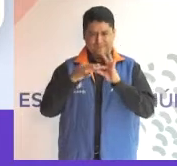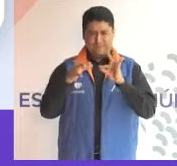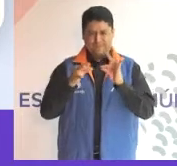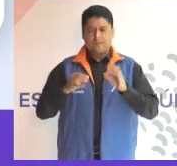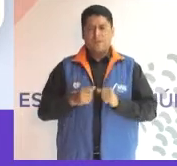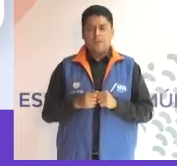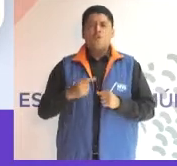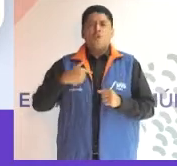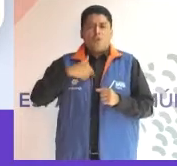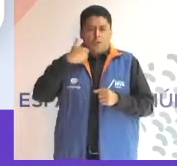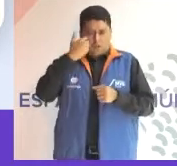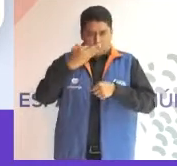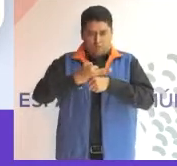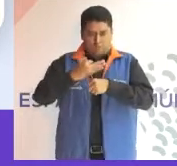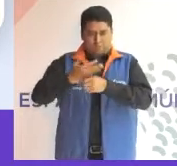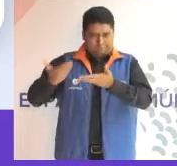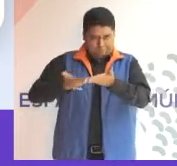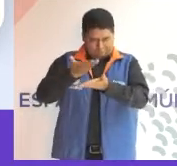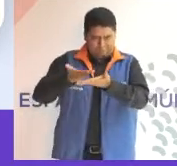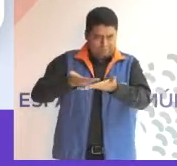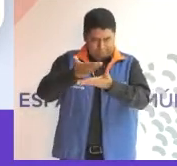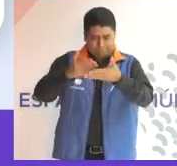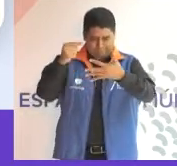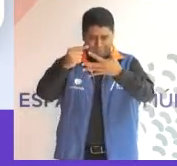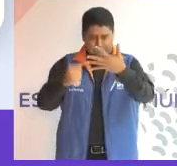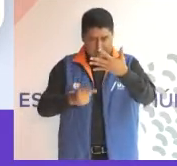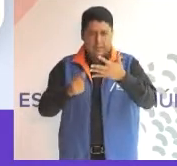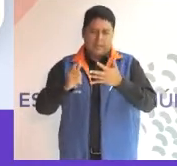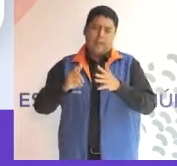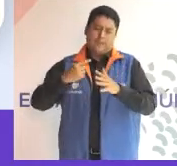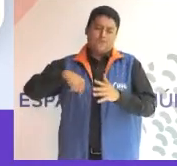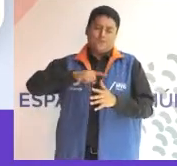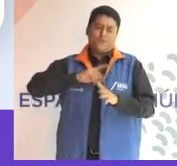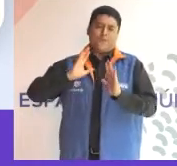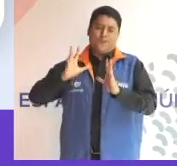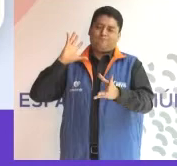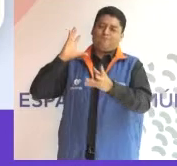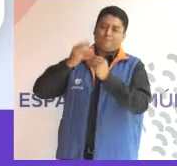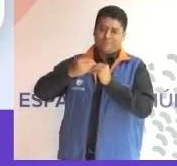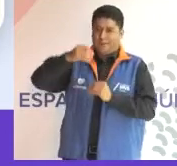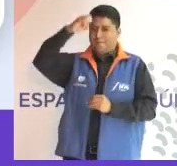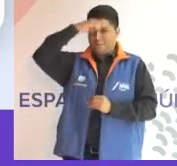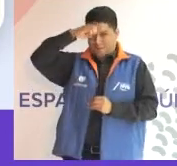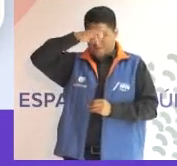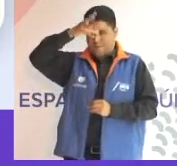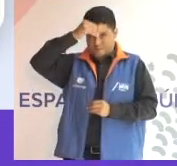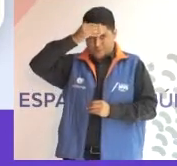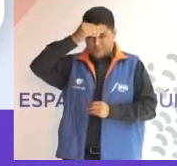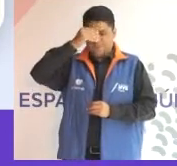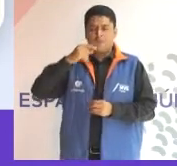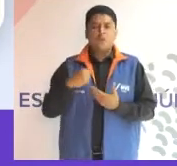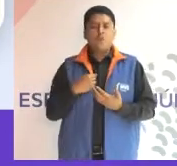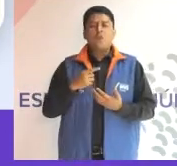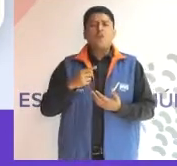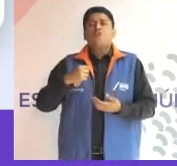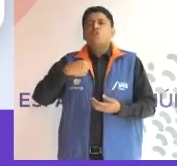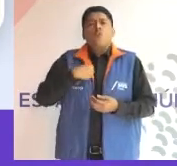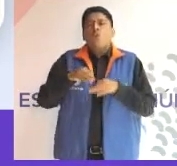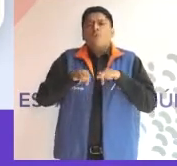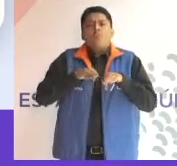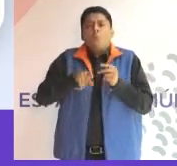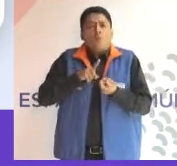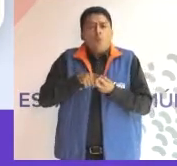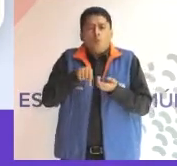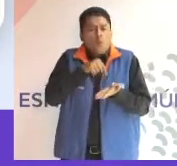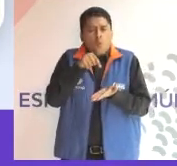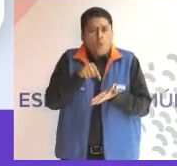experiencia que hemos tenido en Hagámoslo Bien. Como les comentaba, nosotros principalmente trabajamos en Monterrey y su zona metropolitana, pero